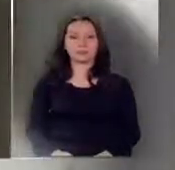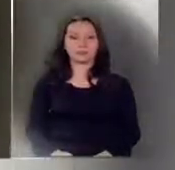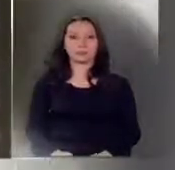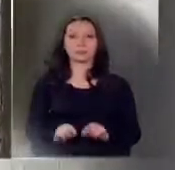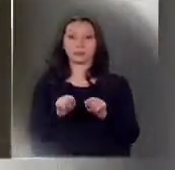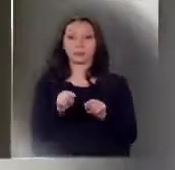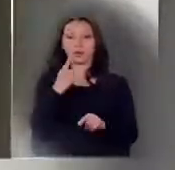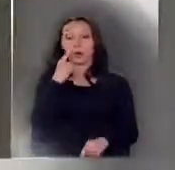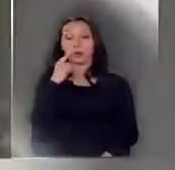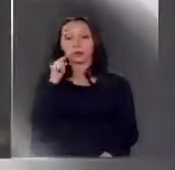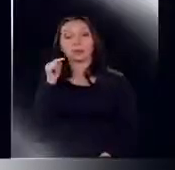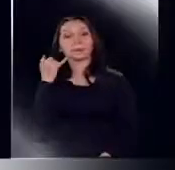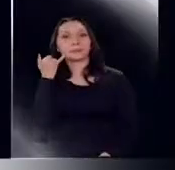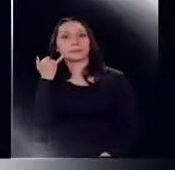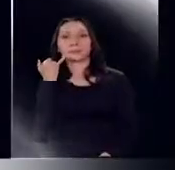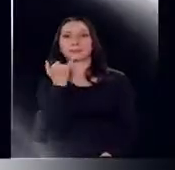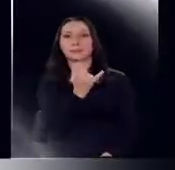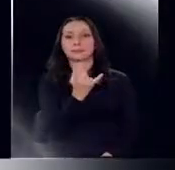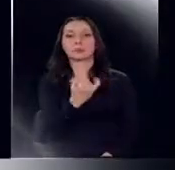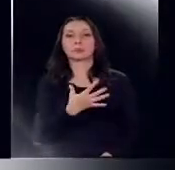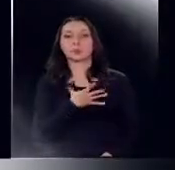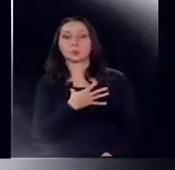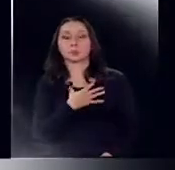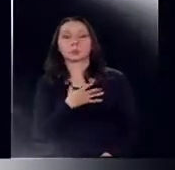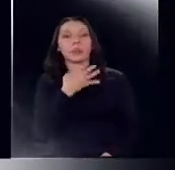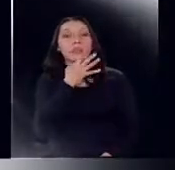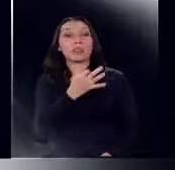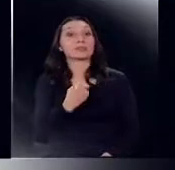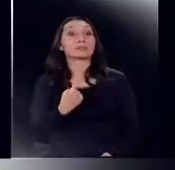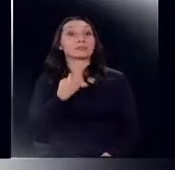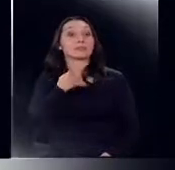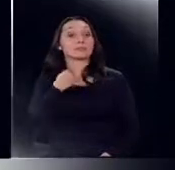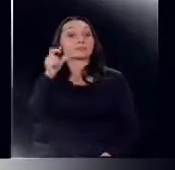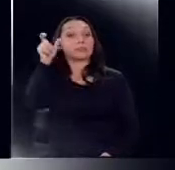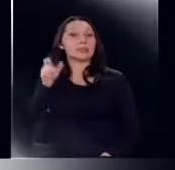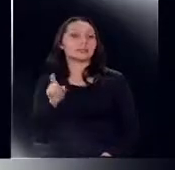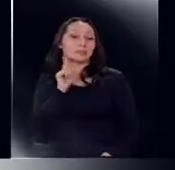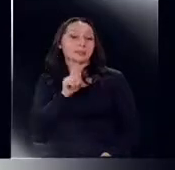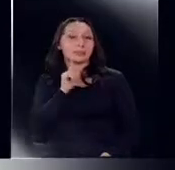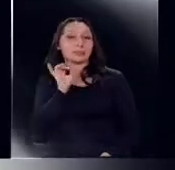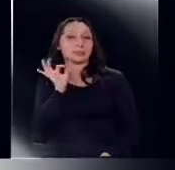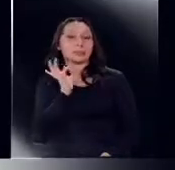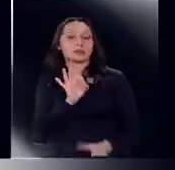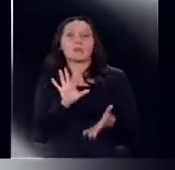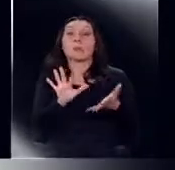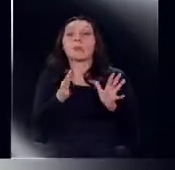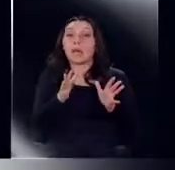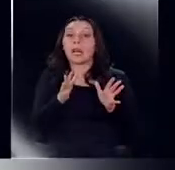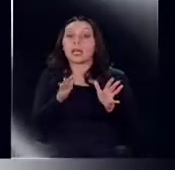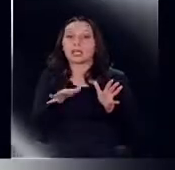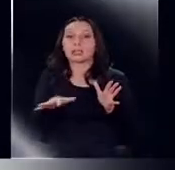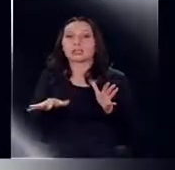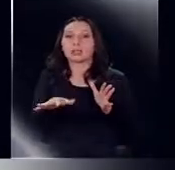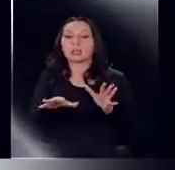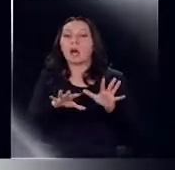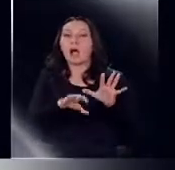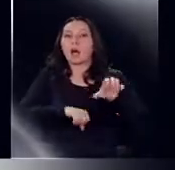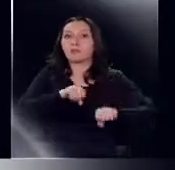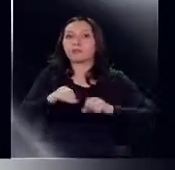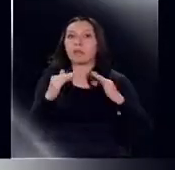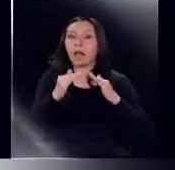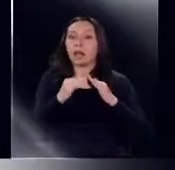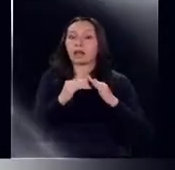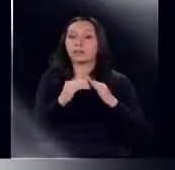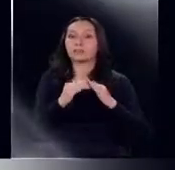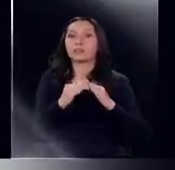Estos sujetos realizan una llamada amenazando que la víctima estaría o posiblemente en una situación de embargo,